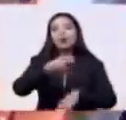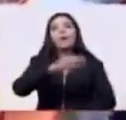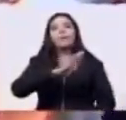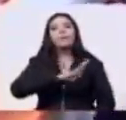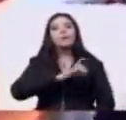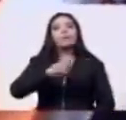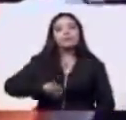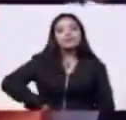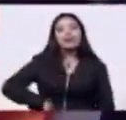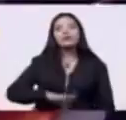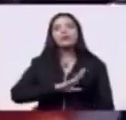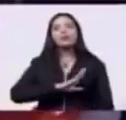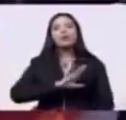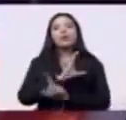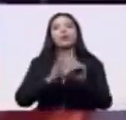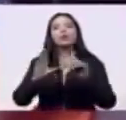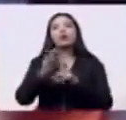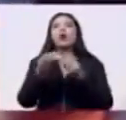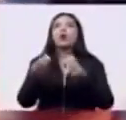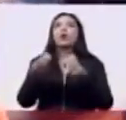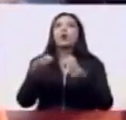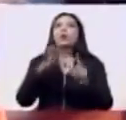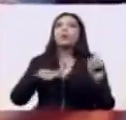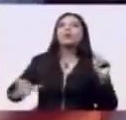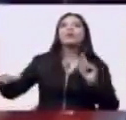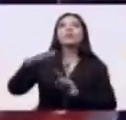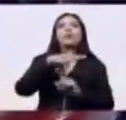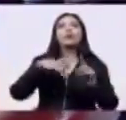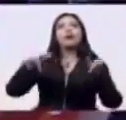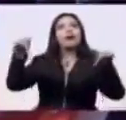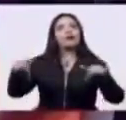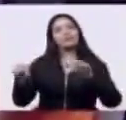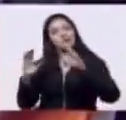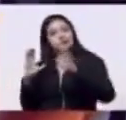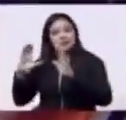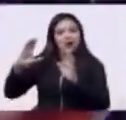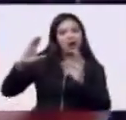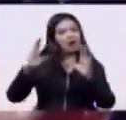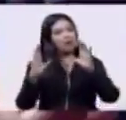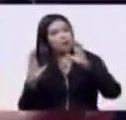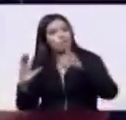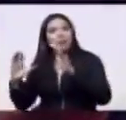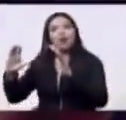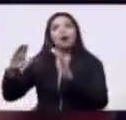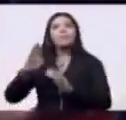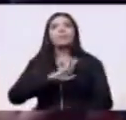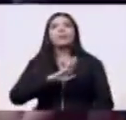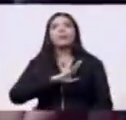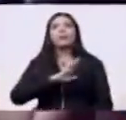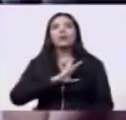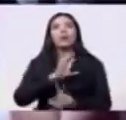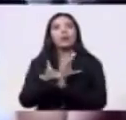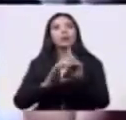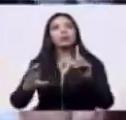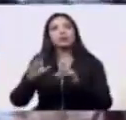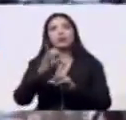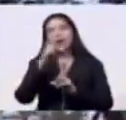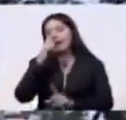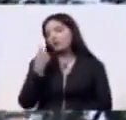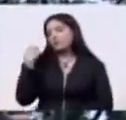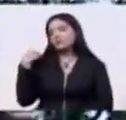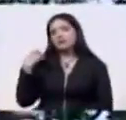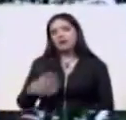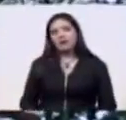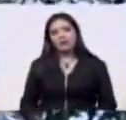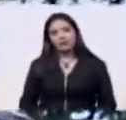Cultural. Omar, ¿cómo se encuentra esta vivencia, este San Juan que fue declarado Patrimonio Cultural el año pasado?